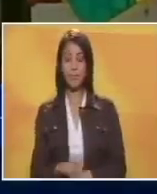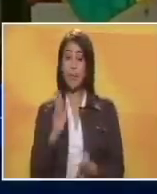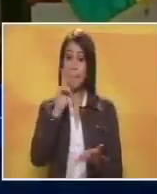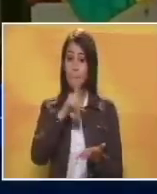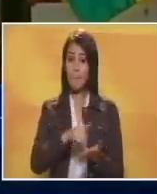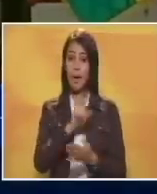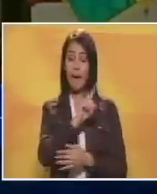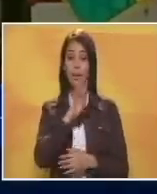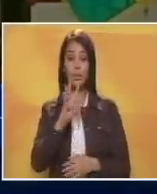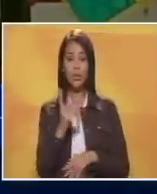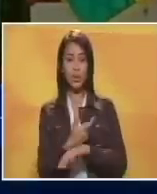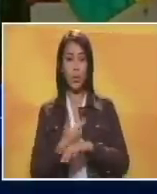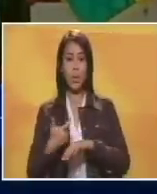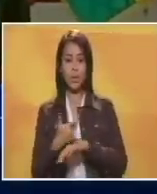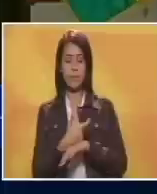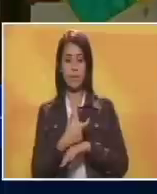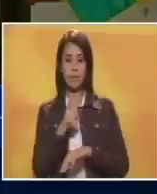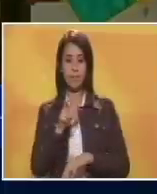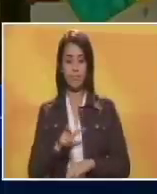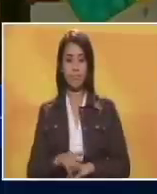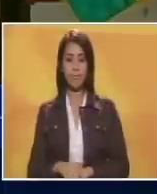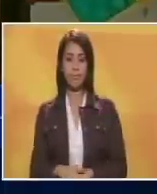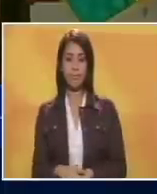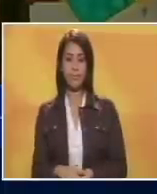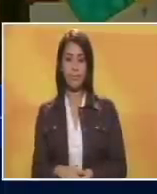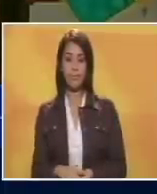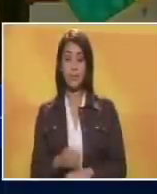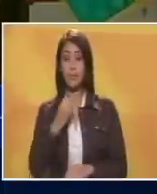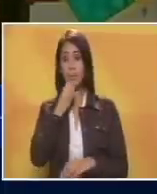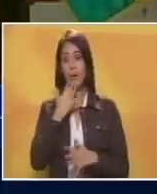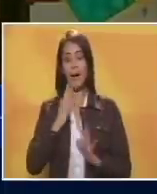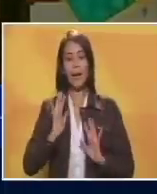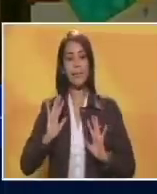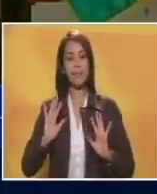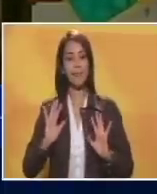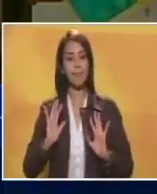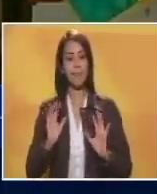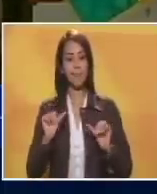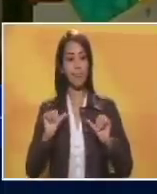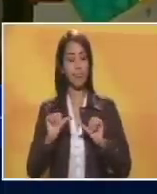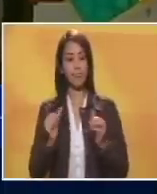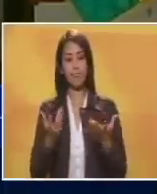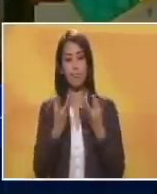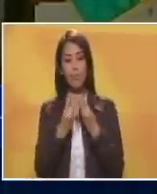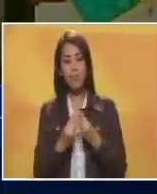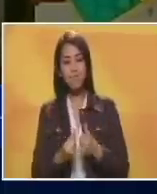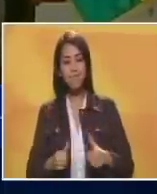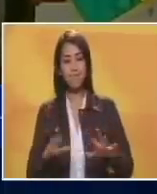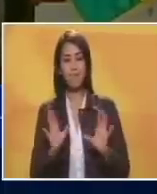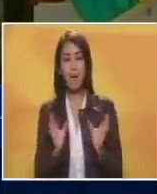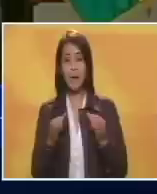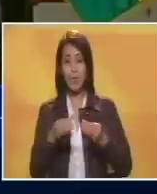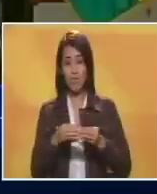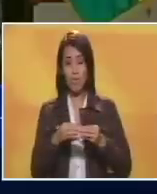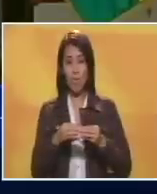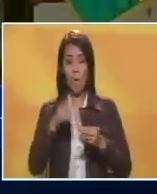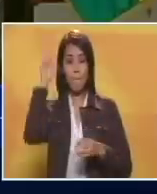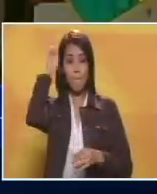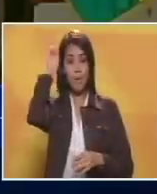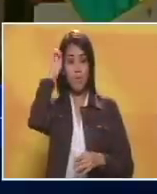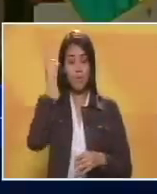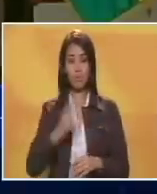Asistieron 14 gobernantes. Y bueno, desdibujaron la cumbre. La cumbre no